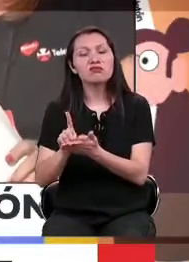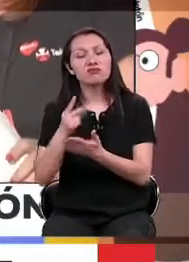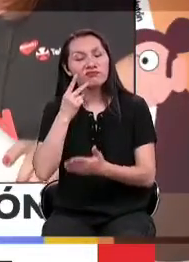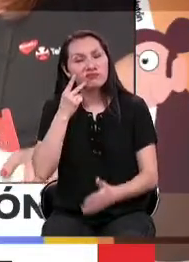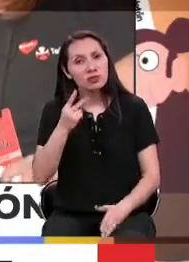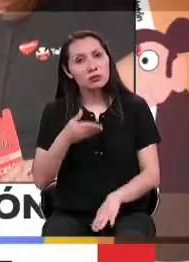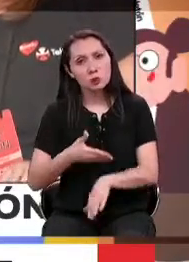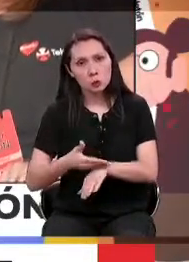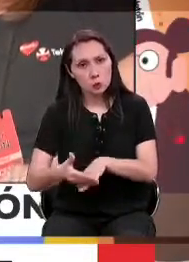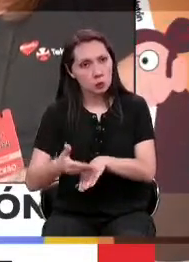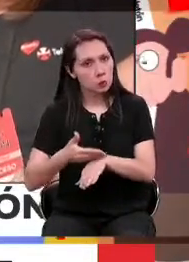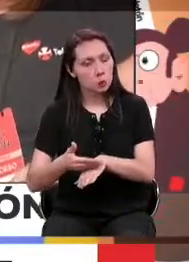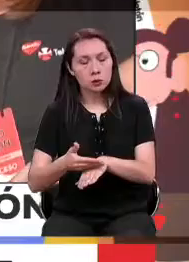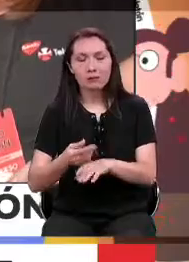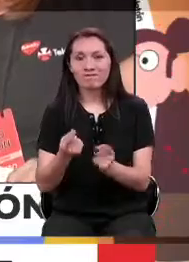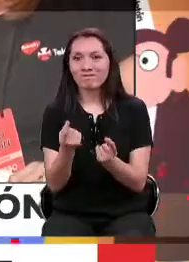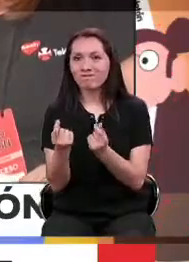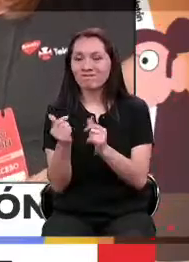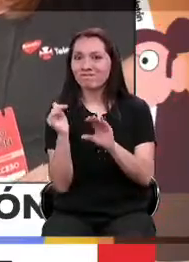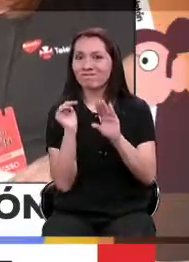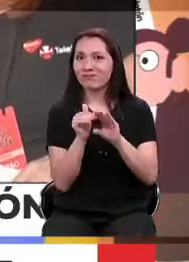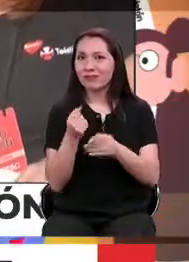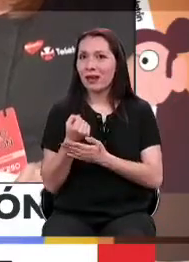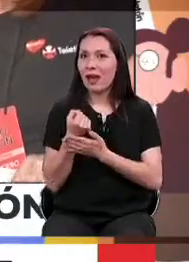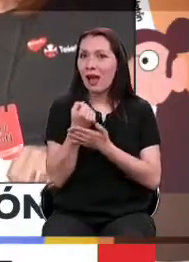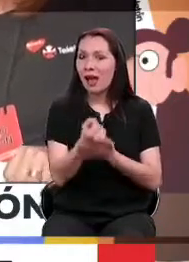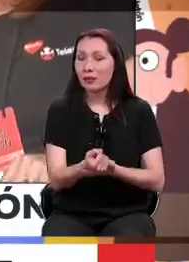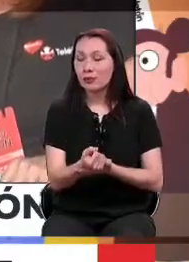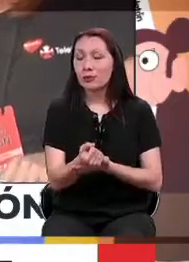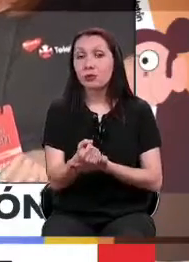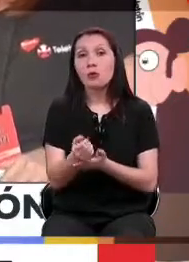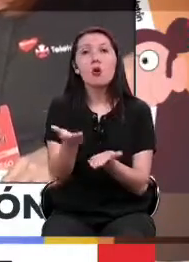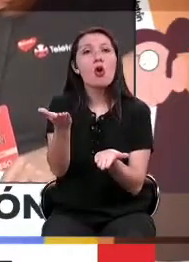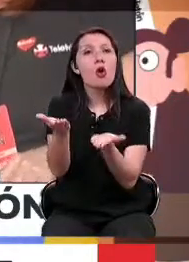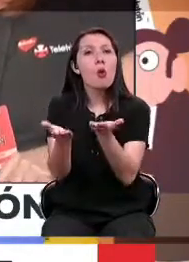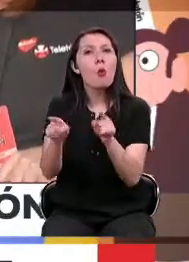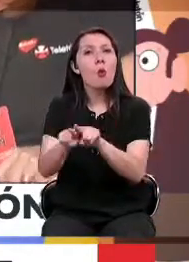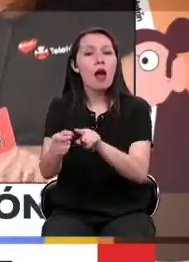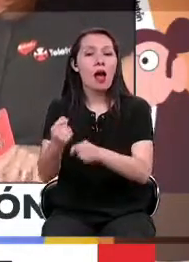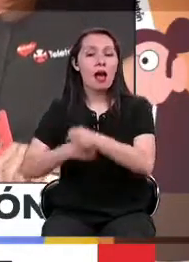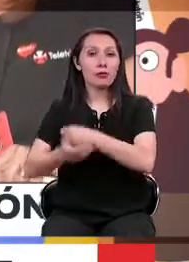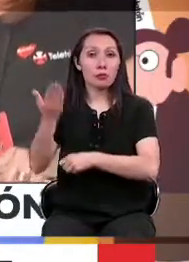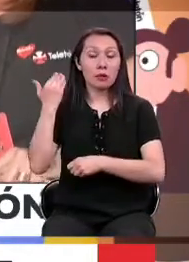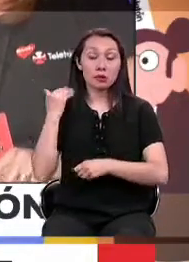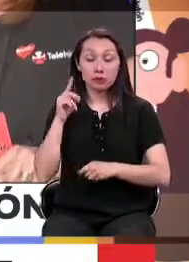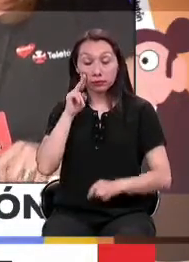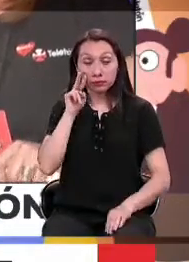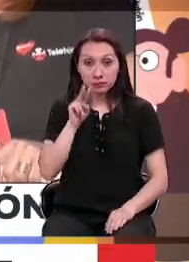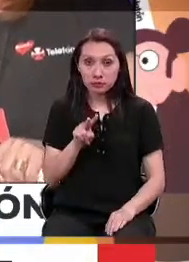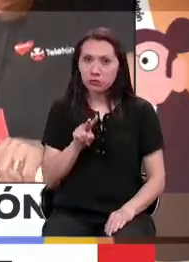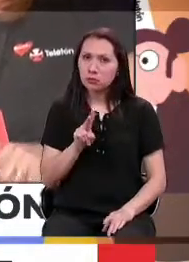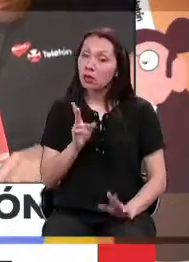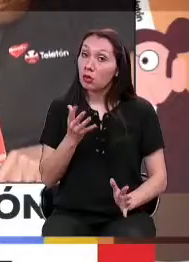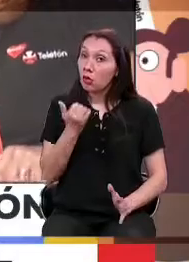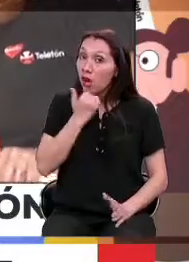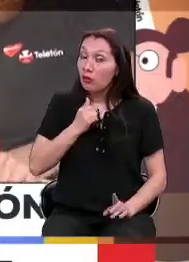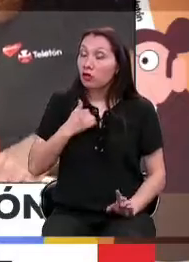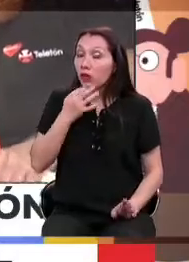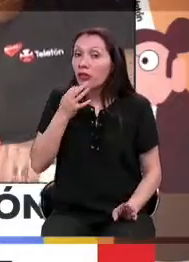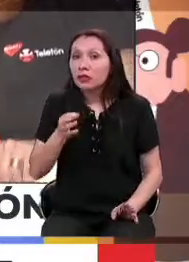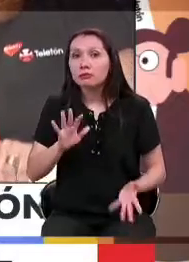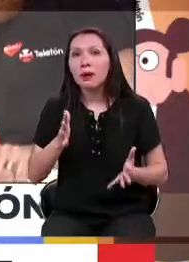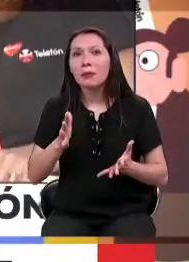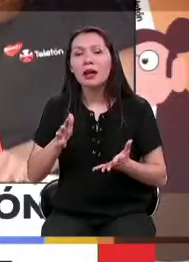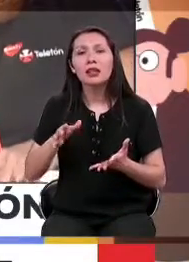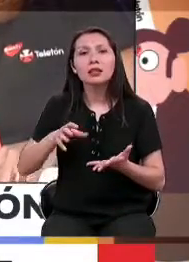estaban atrasados en su colaboración comparando con el año pasado. Y coincidía, si es que no estoy mal, que eran